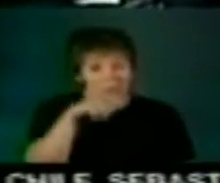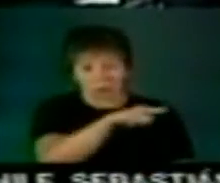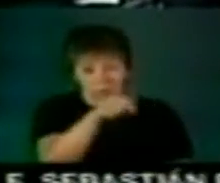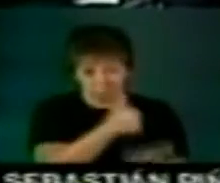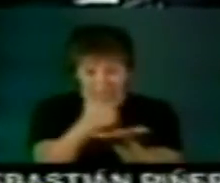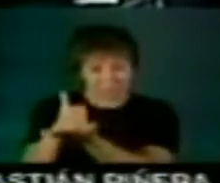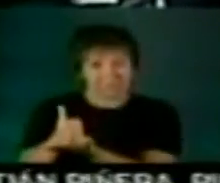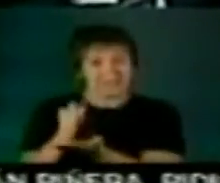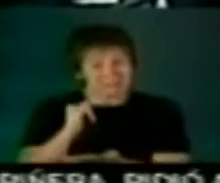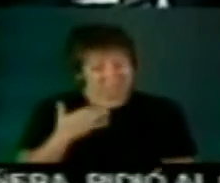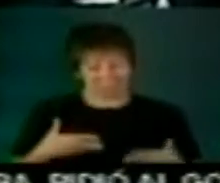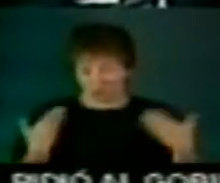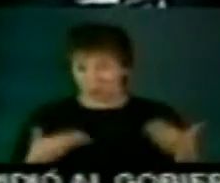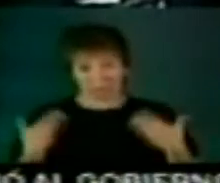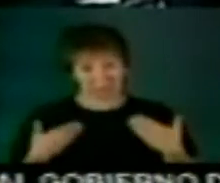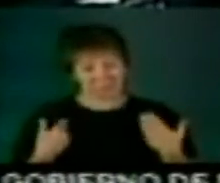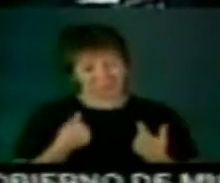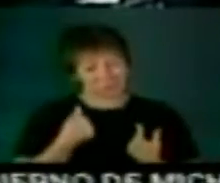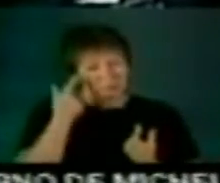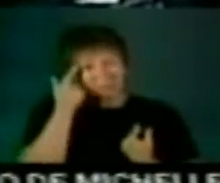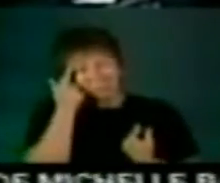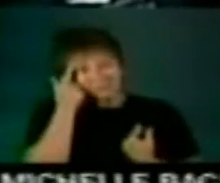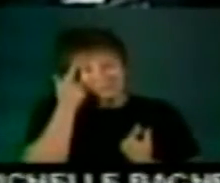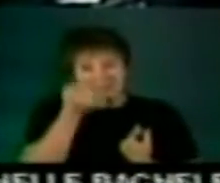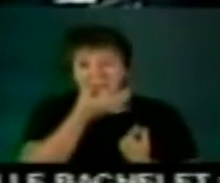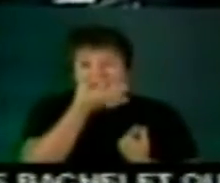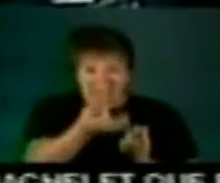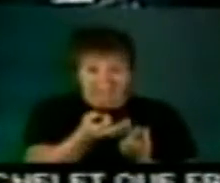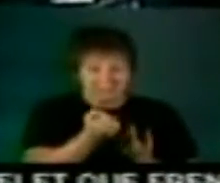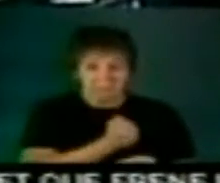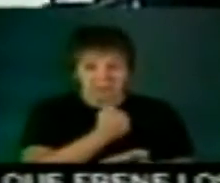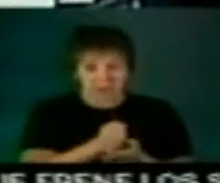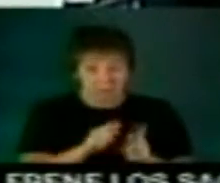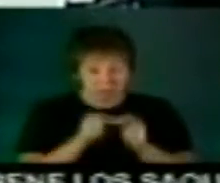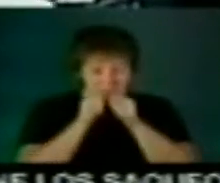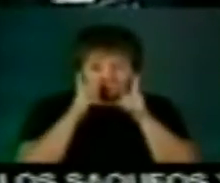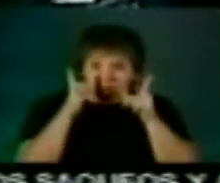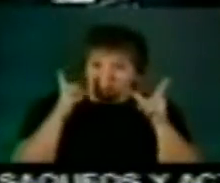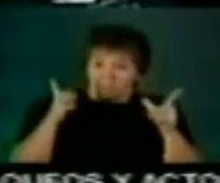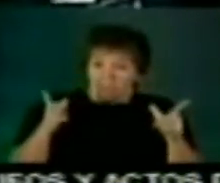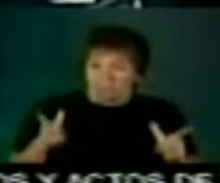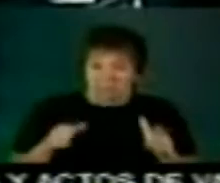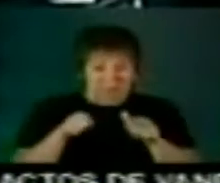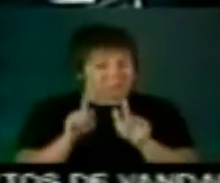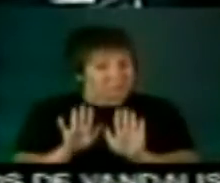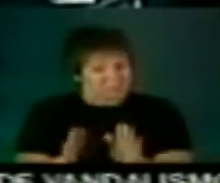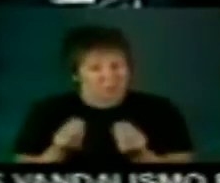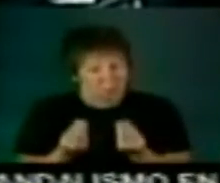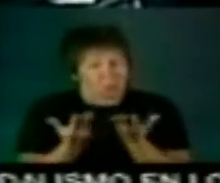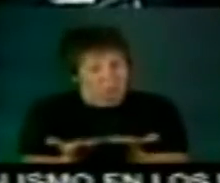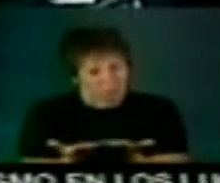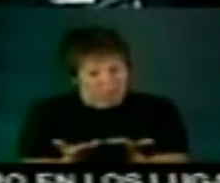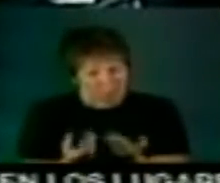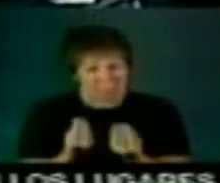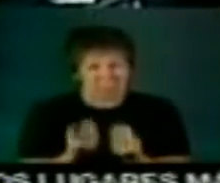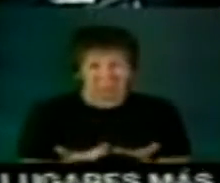estamos contentos, y yo diría que hasta conmovidos, muy particularmente,